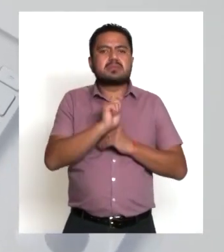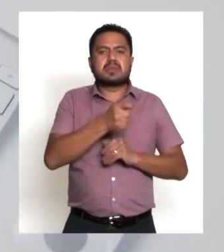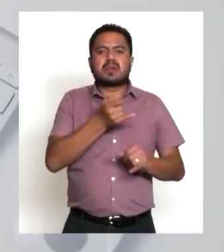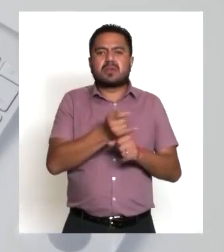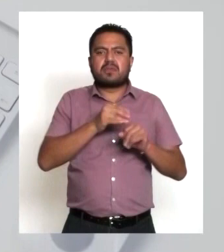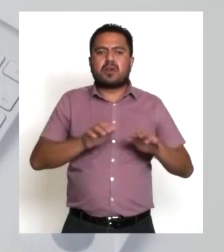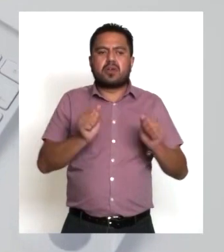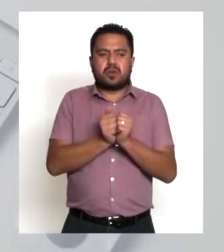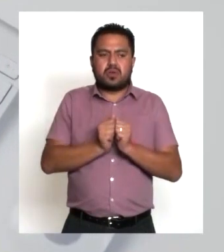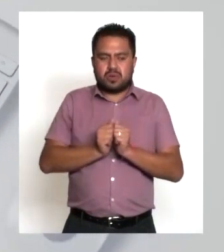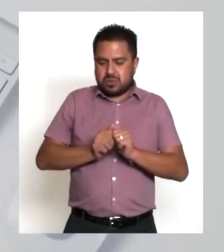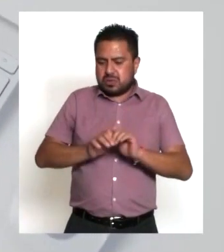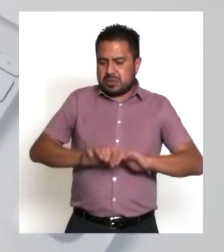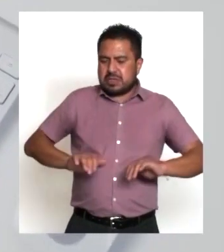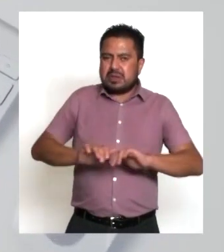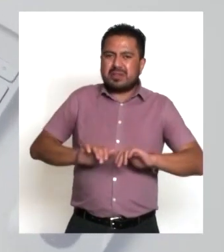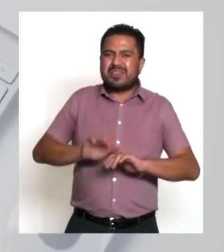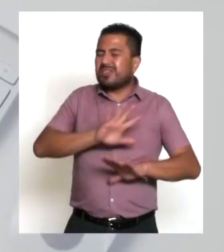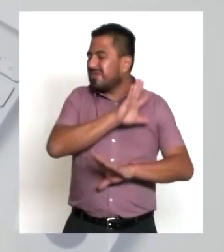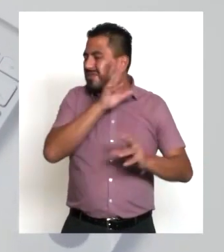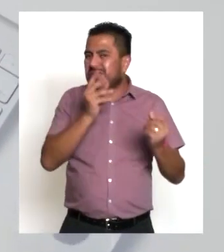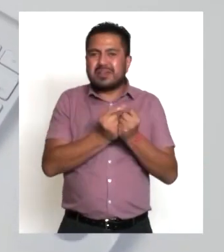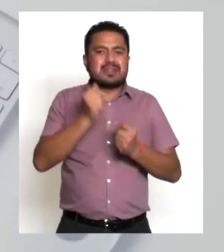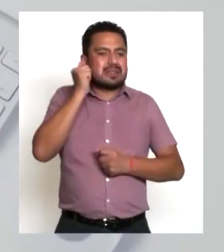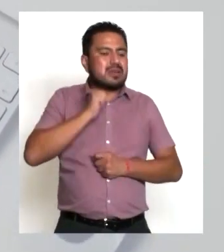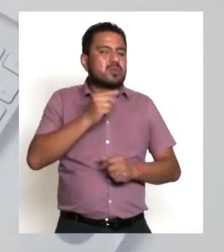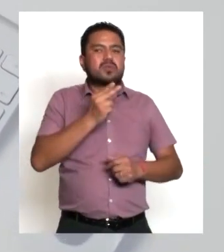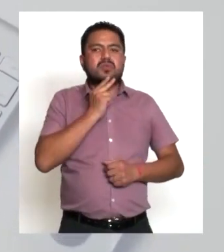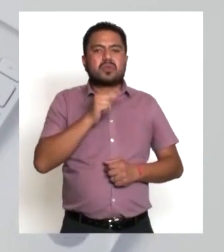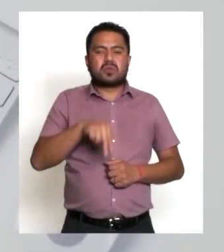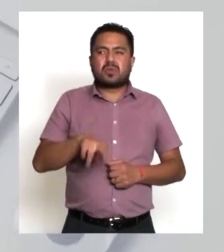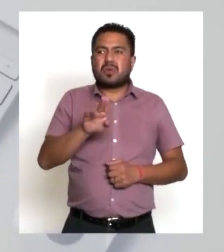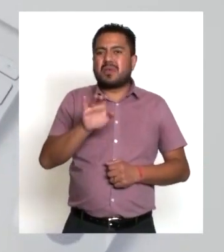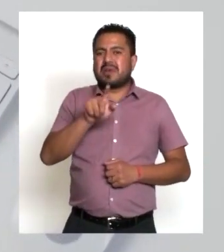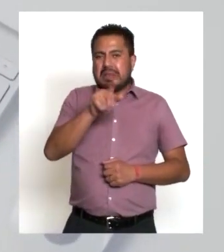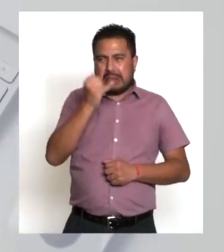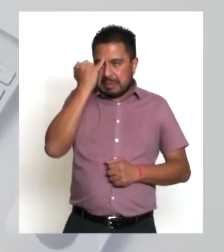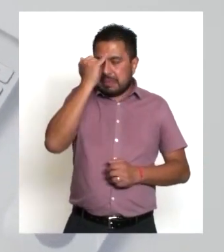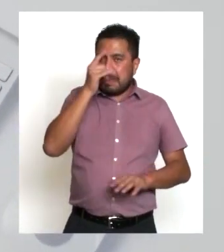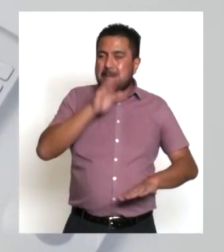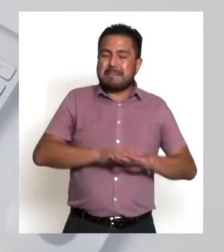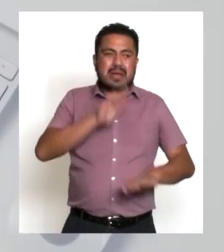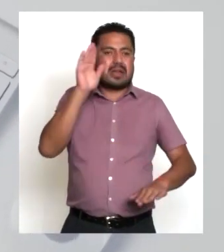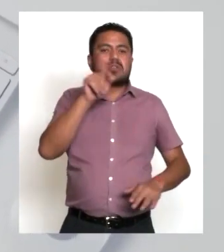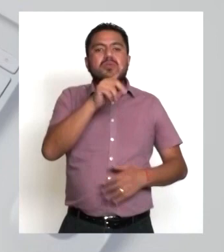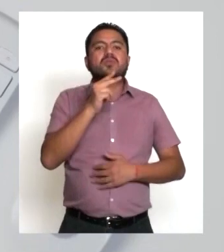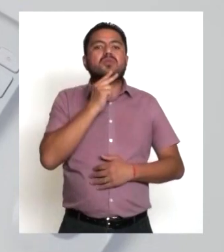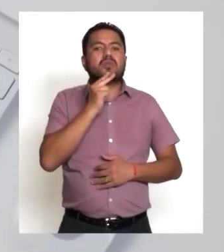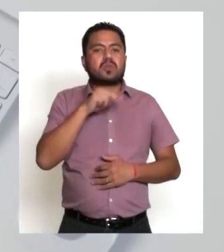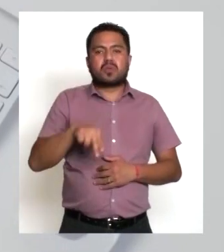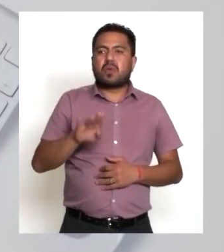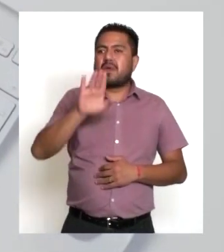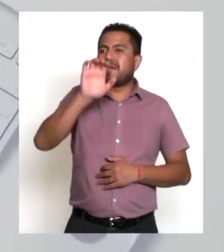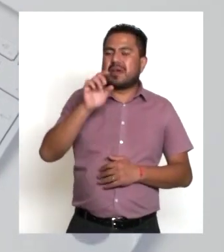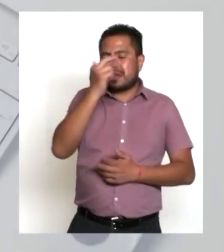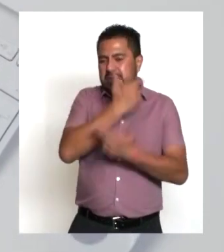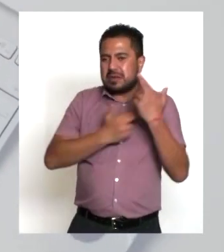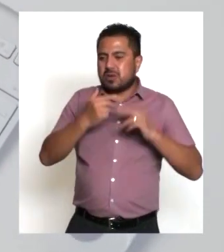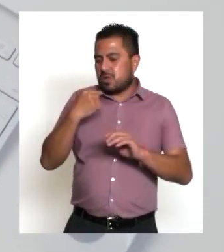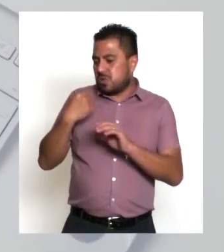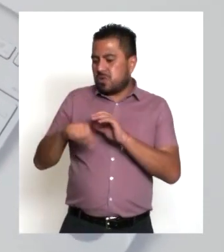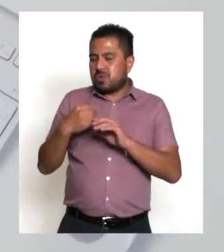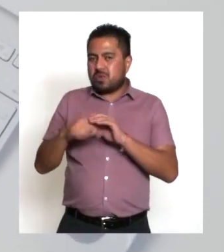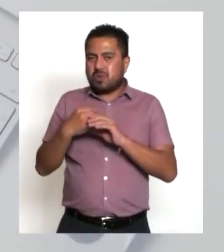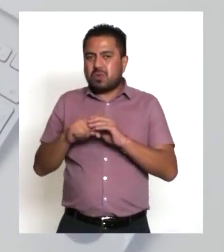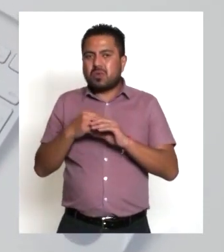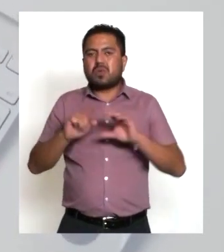a la información con tu equipo. Todo el tiempo usamos la nube, más de lo que te imaginas. Estás usando la nube cuando revisas